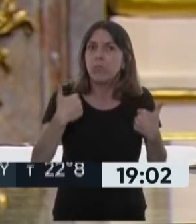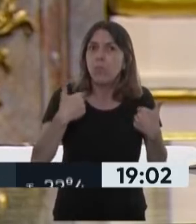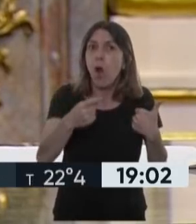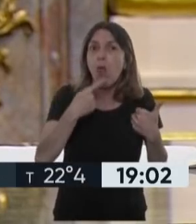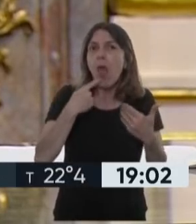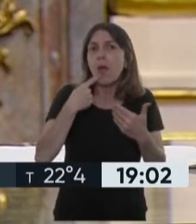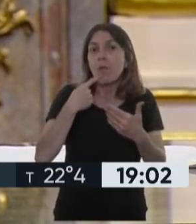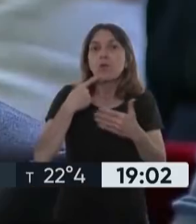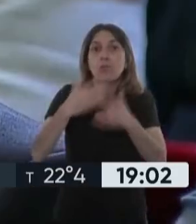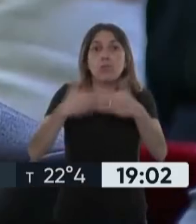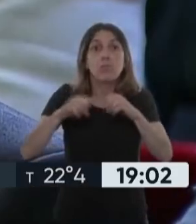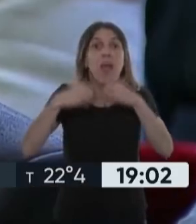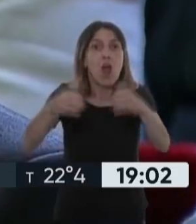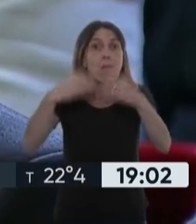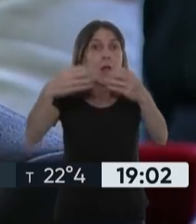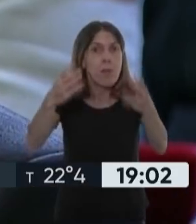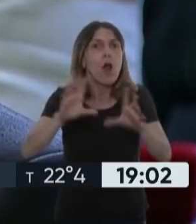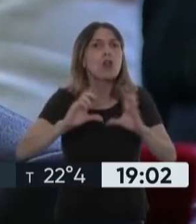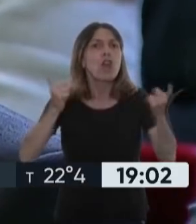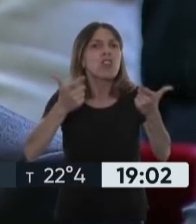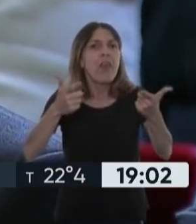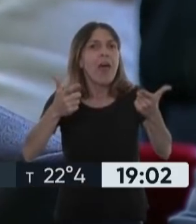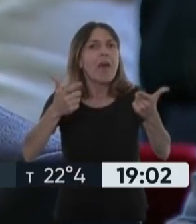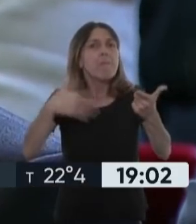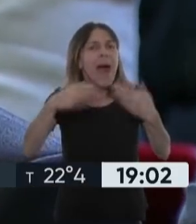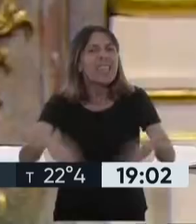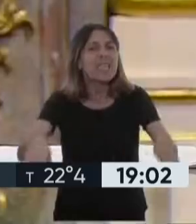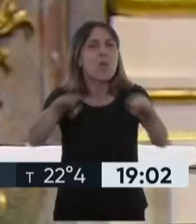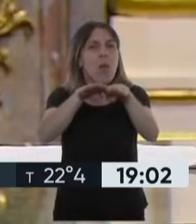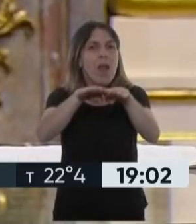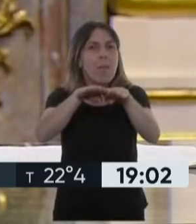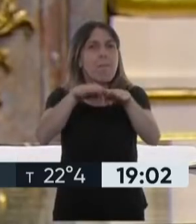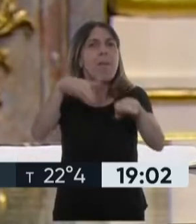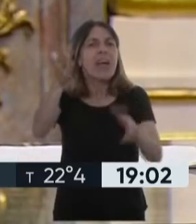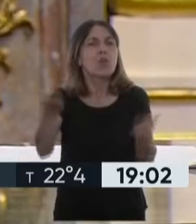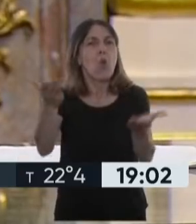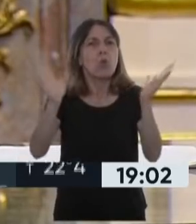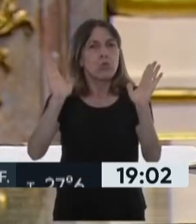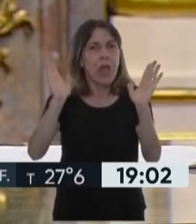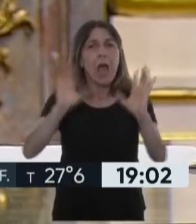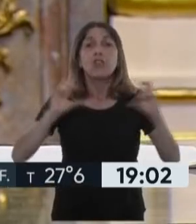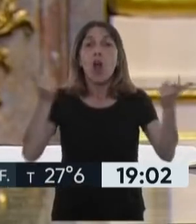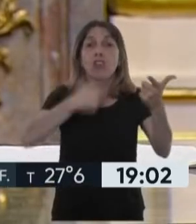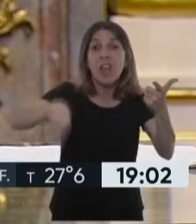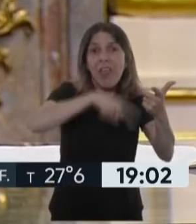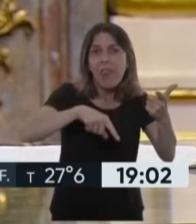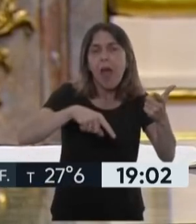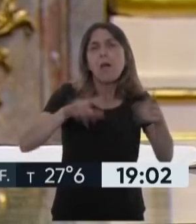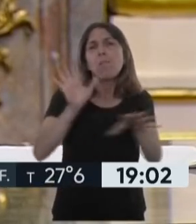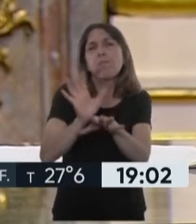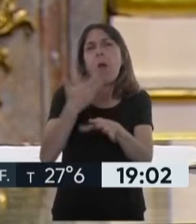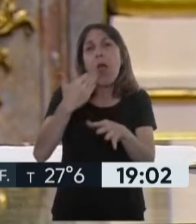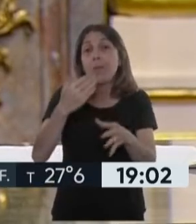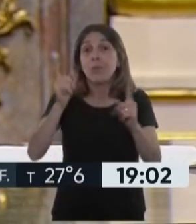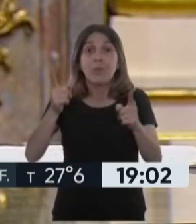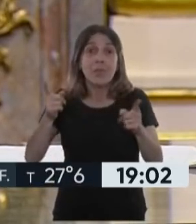seguir construyendo una sociedad más justa y más equitativa, una sociedad en la cual podamos compartir mejor los frutos